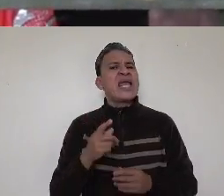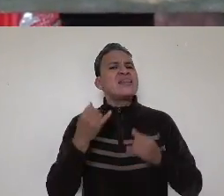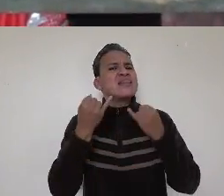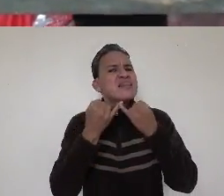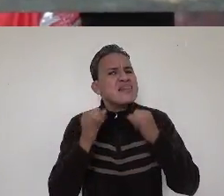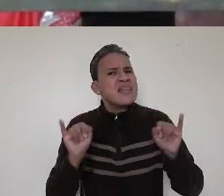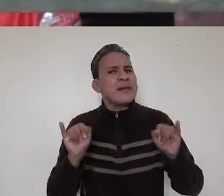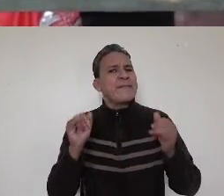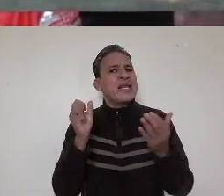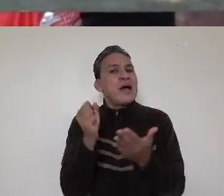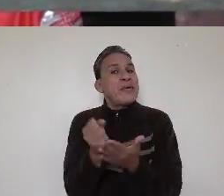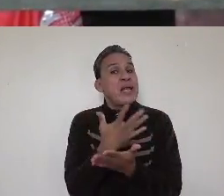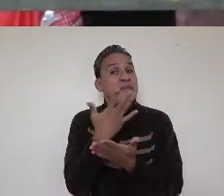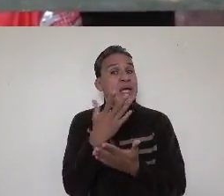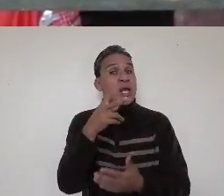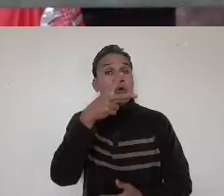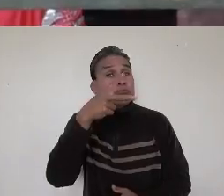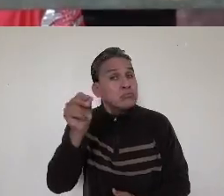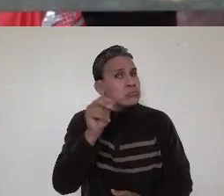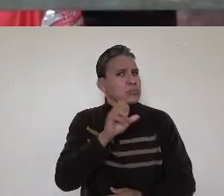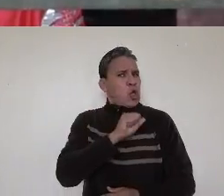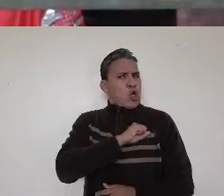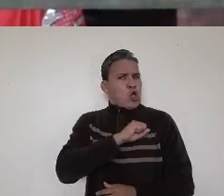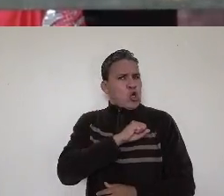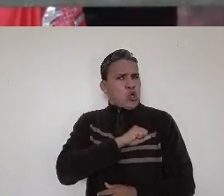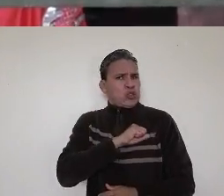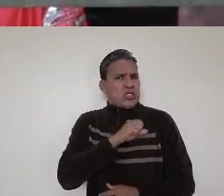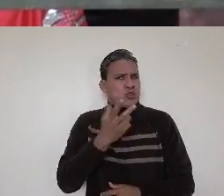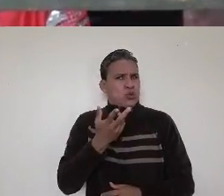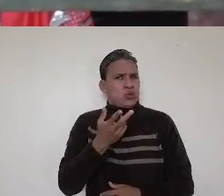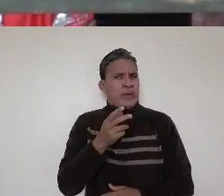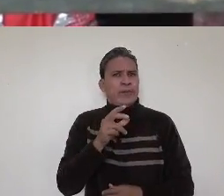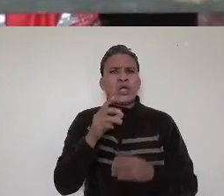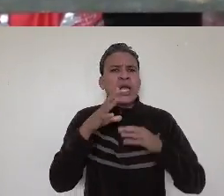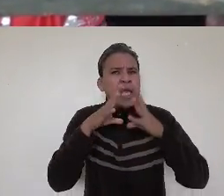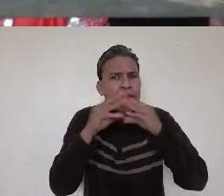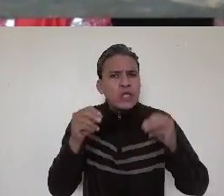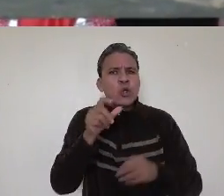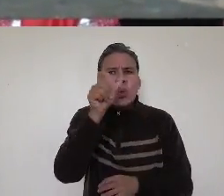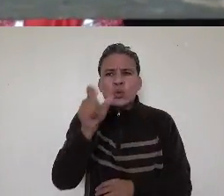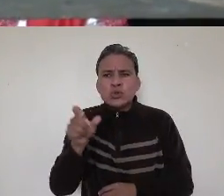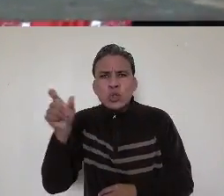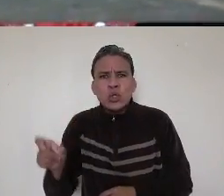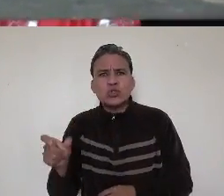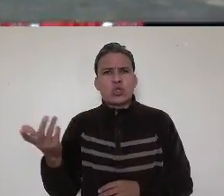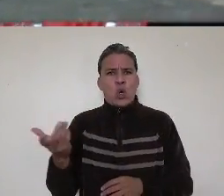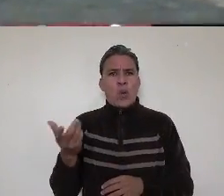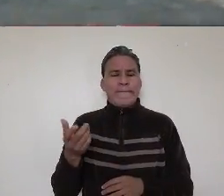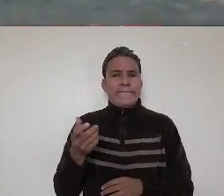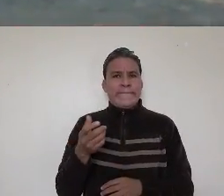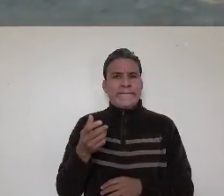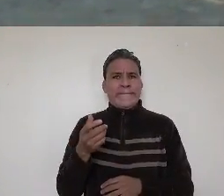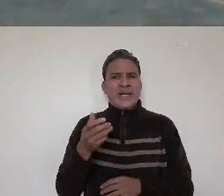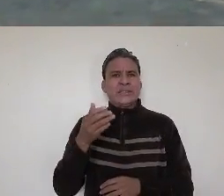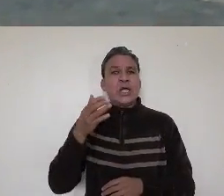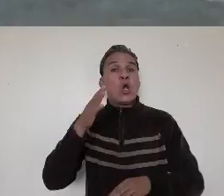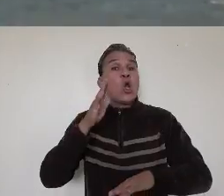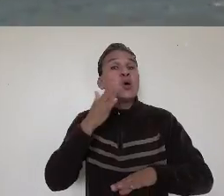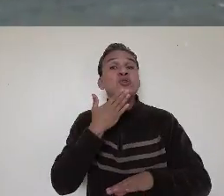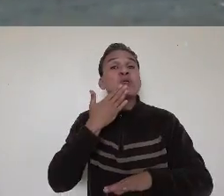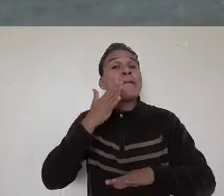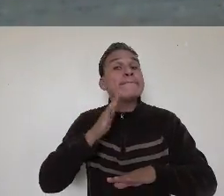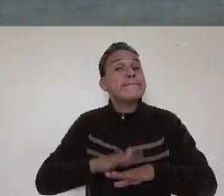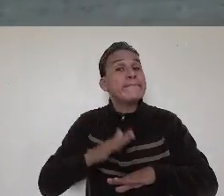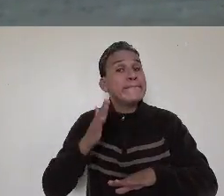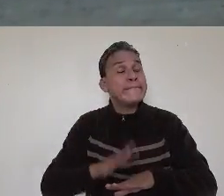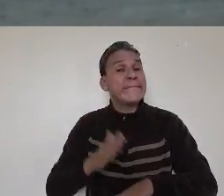no se asusten, porque los publicanos, los pecadores, las prostitutas, les llevan una ventaja en el